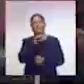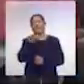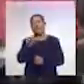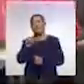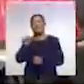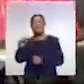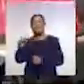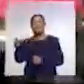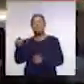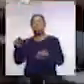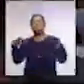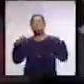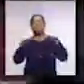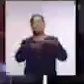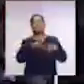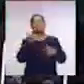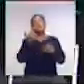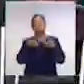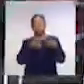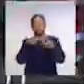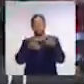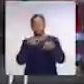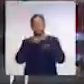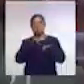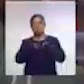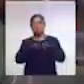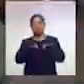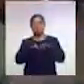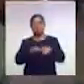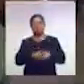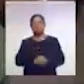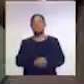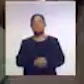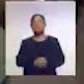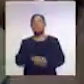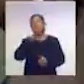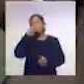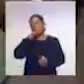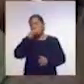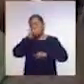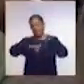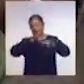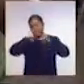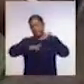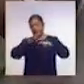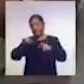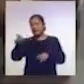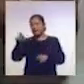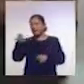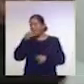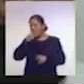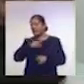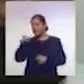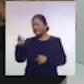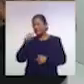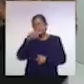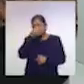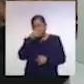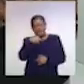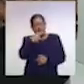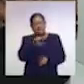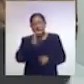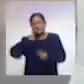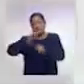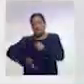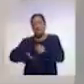acudió a la Feria del Empleo para Jóvenes en la capital del estado. Destacó que está próxima a concluir su carrera, por lo que buscó opciones de acuerdo a su